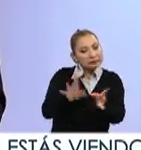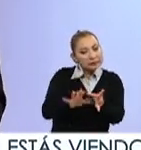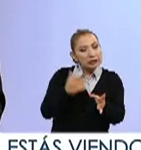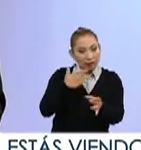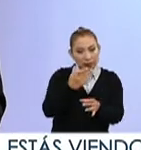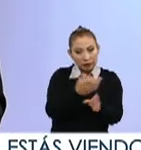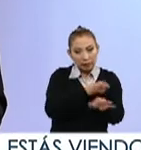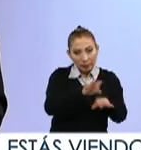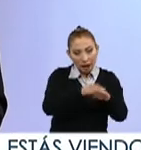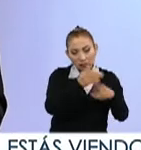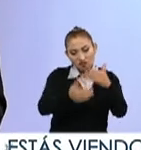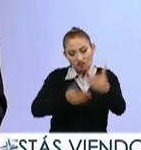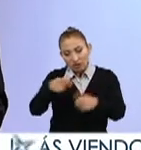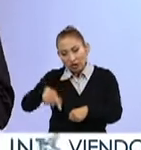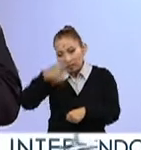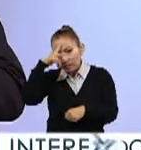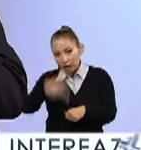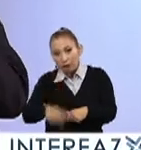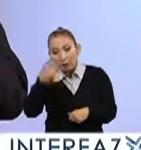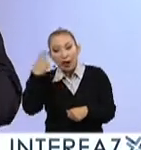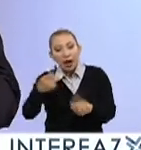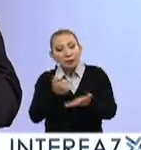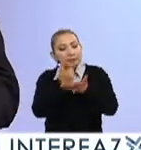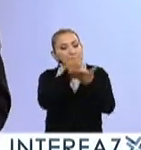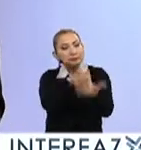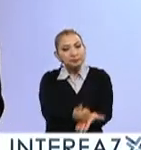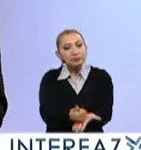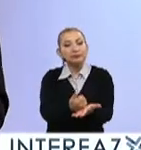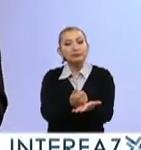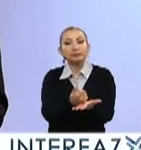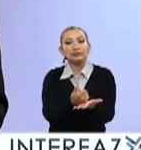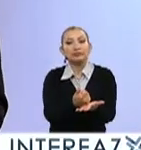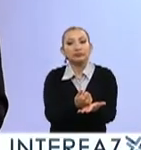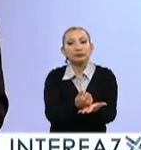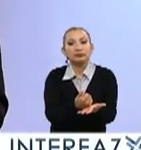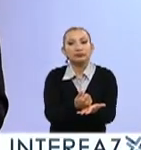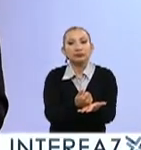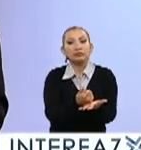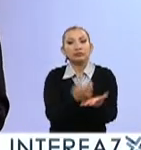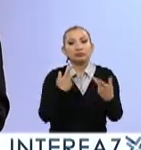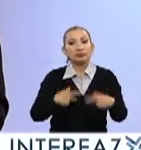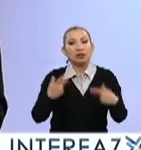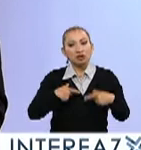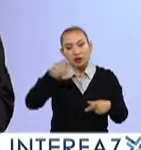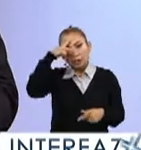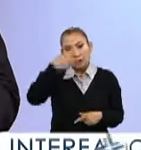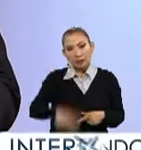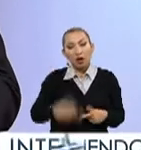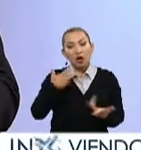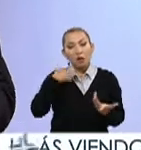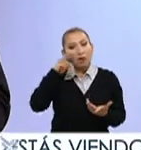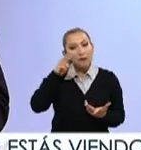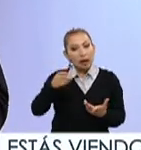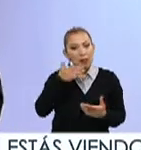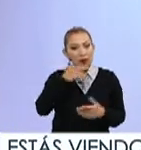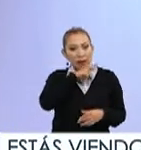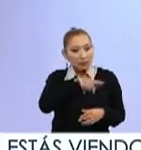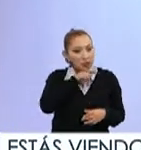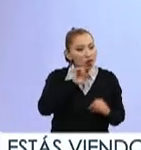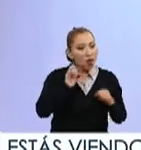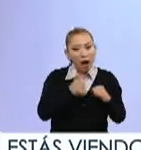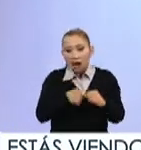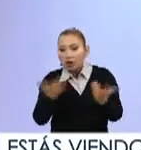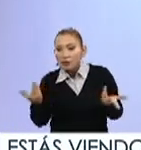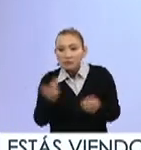las últimas décadas en nuestro país para contribuir a que el ciudadano mexicano responda de forma efectiva,